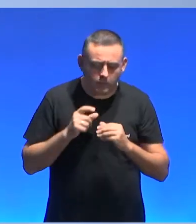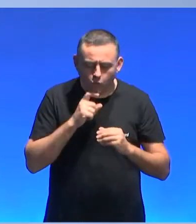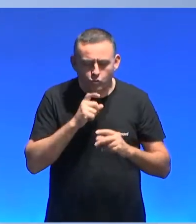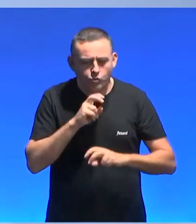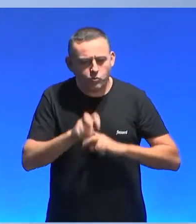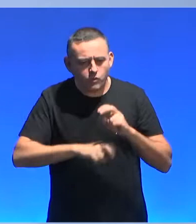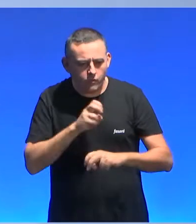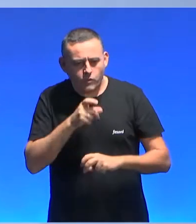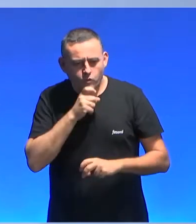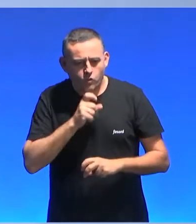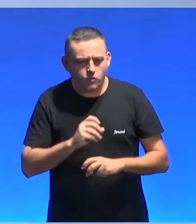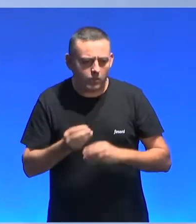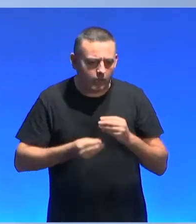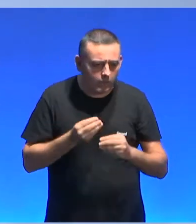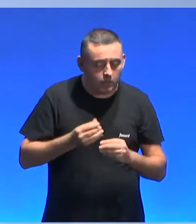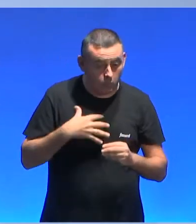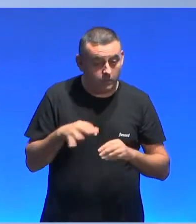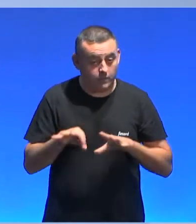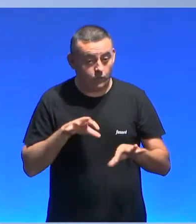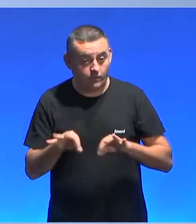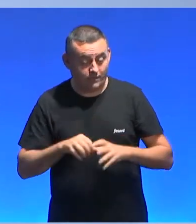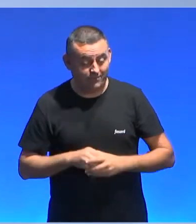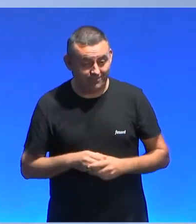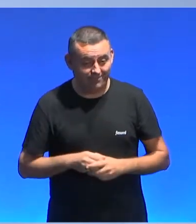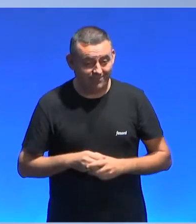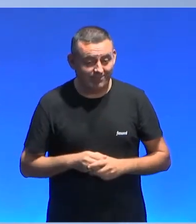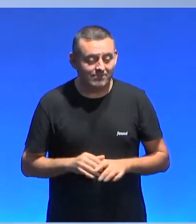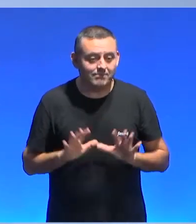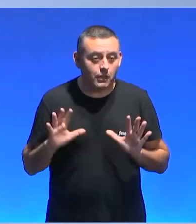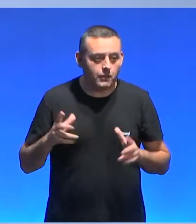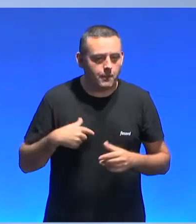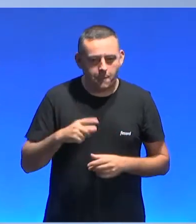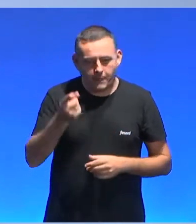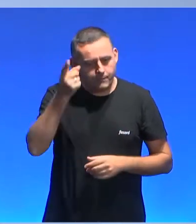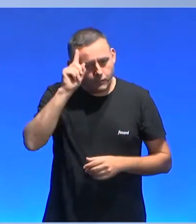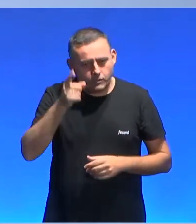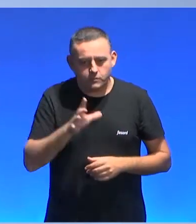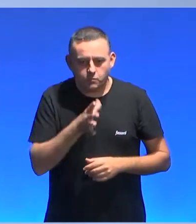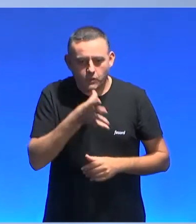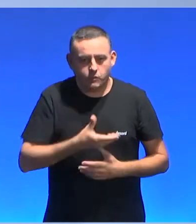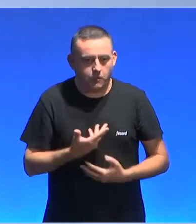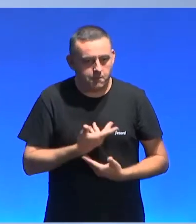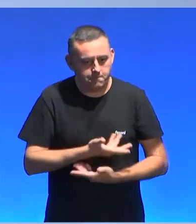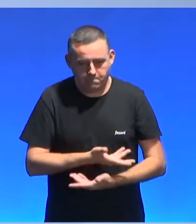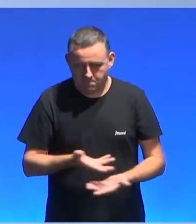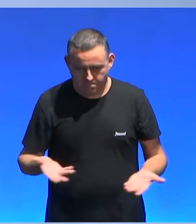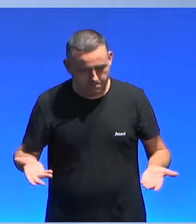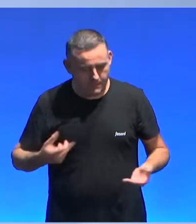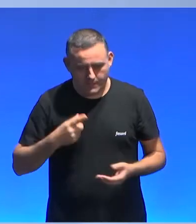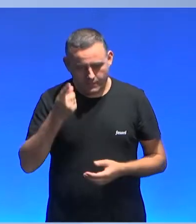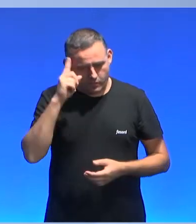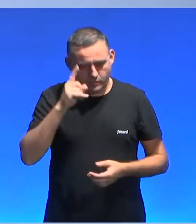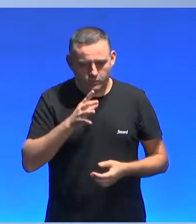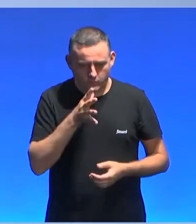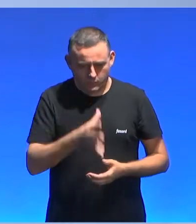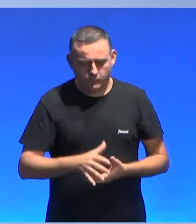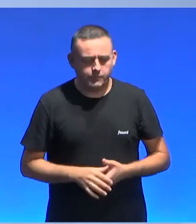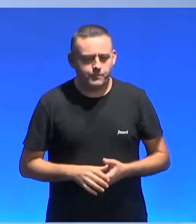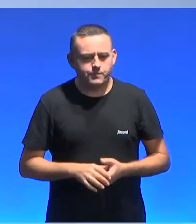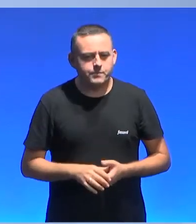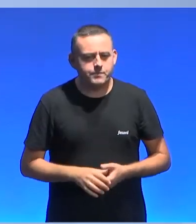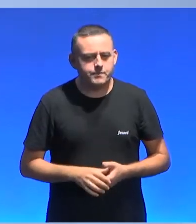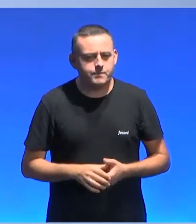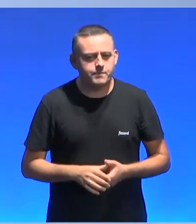manera. Pero por razones que yo no controlo, no tengo competencias para evaluar